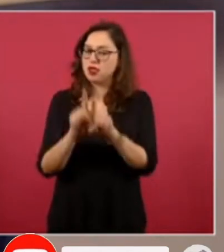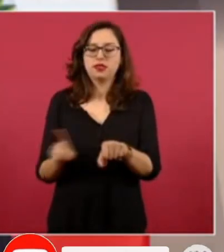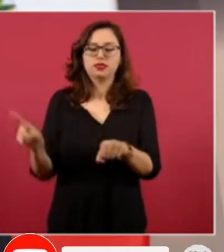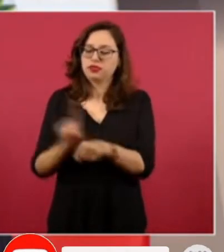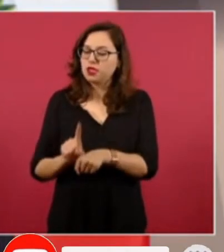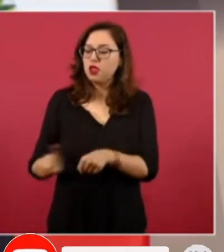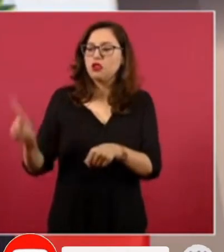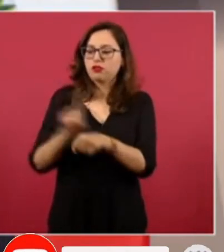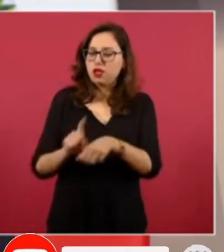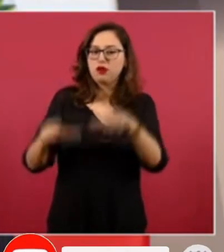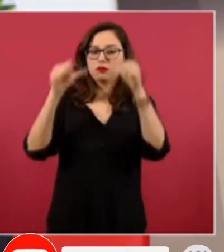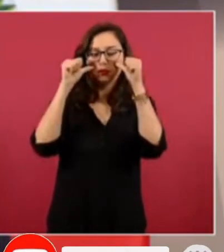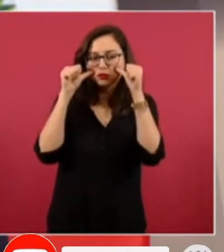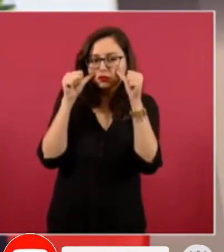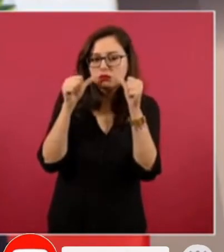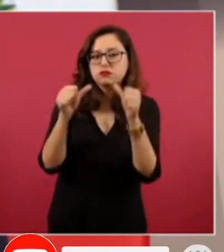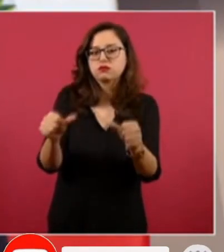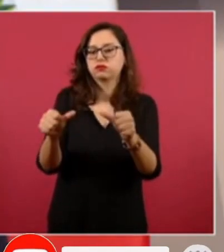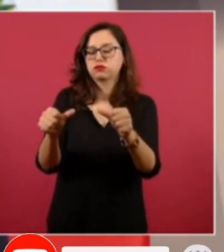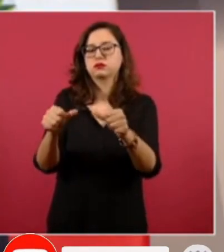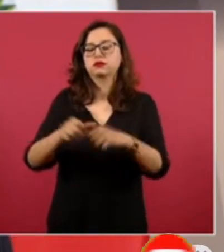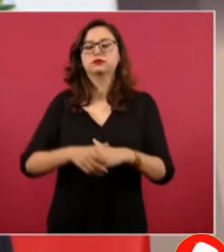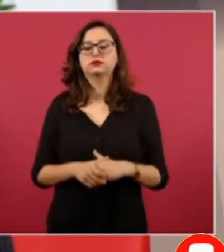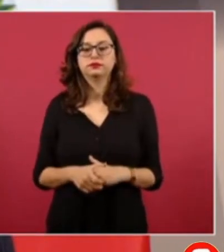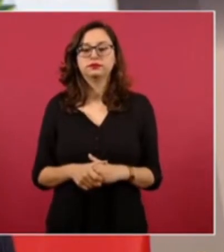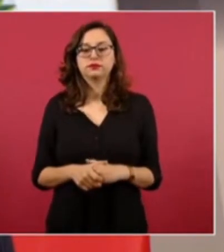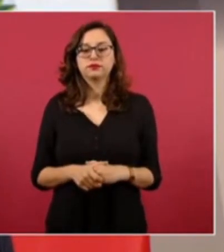que reviso todos los días.